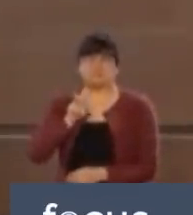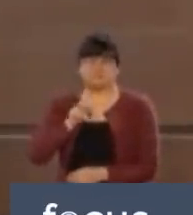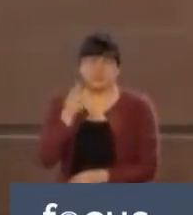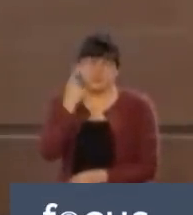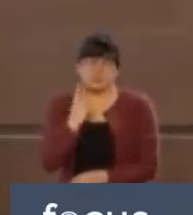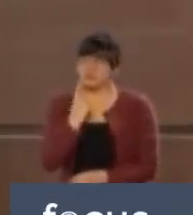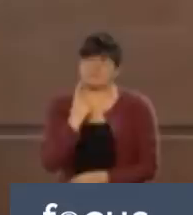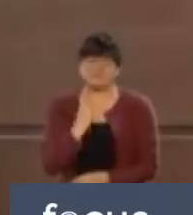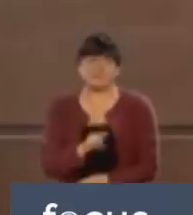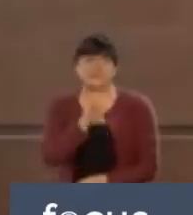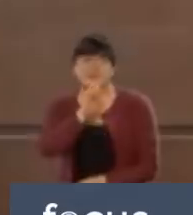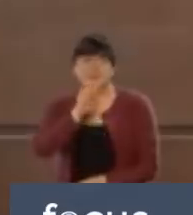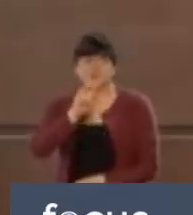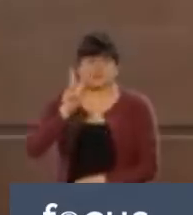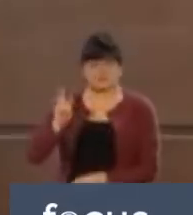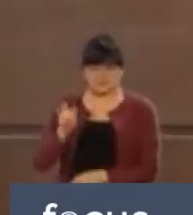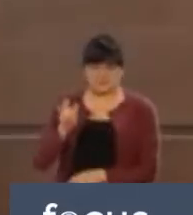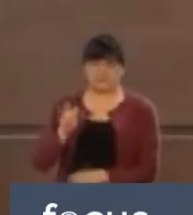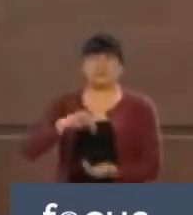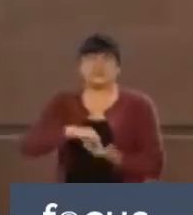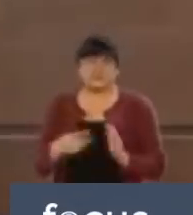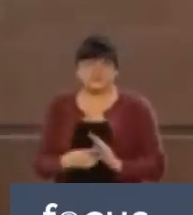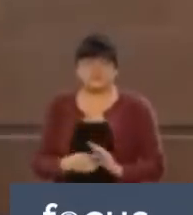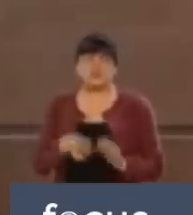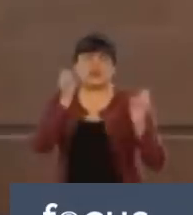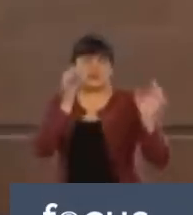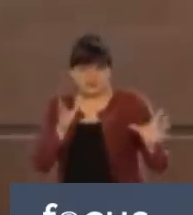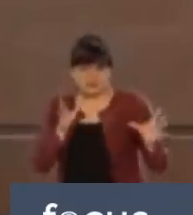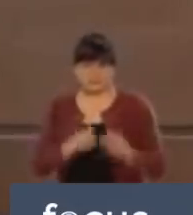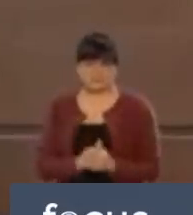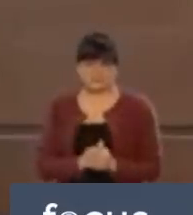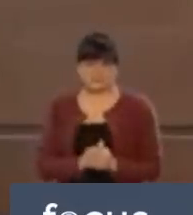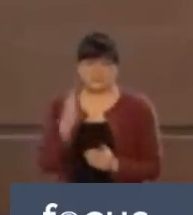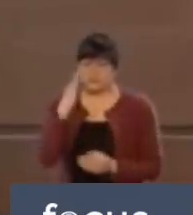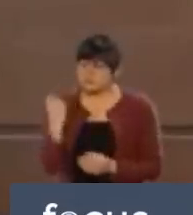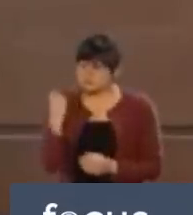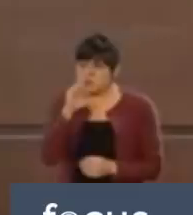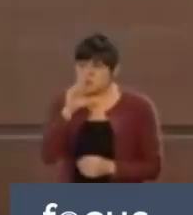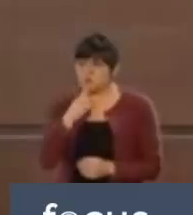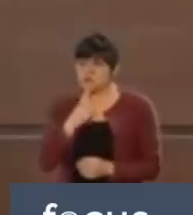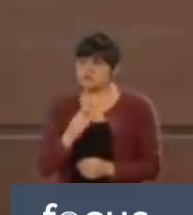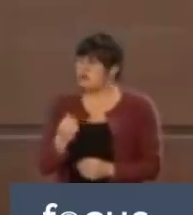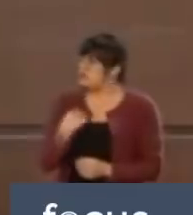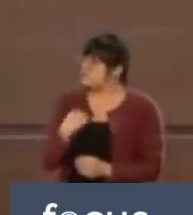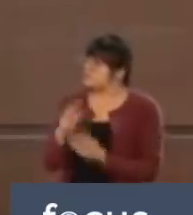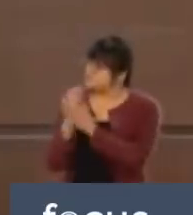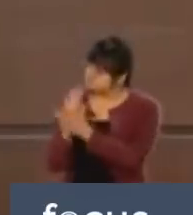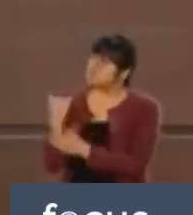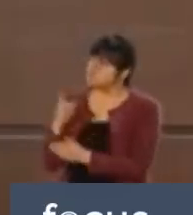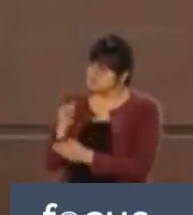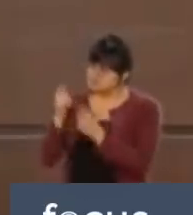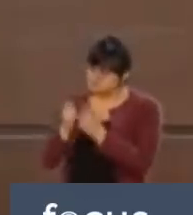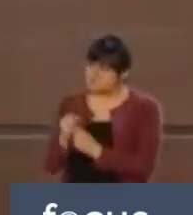aislado. Con la gravedad de que a julio la policía diga que solo conoce 38. O sea que ni